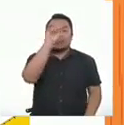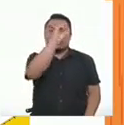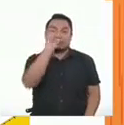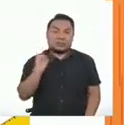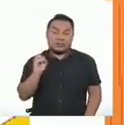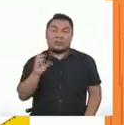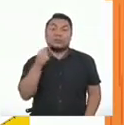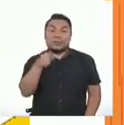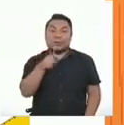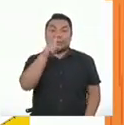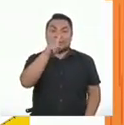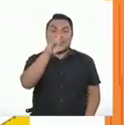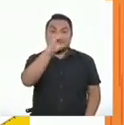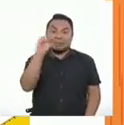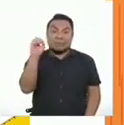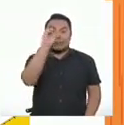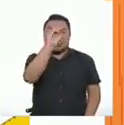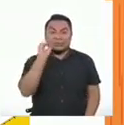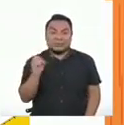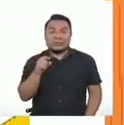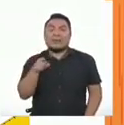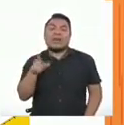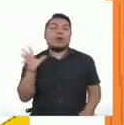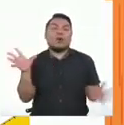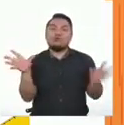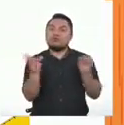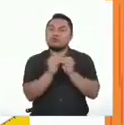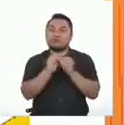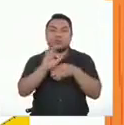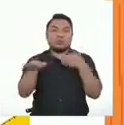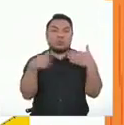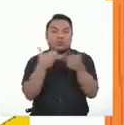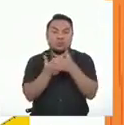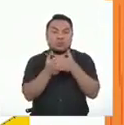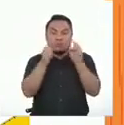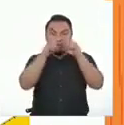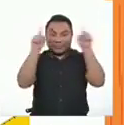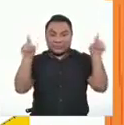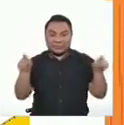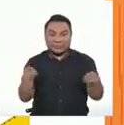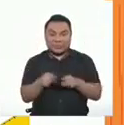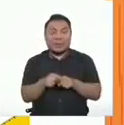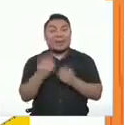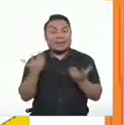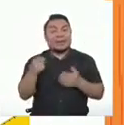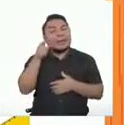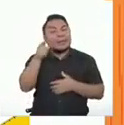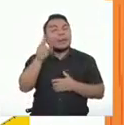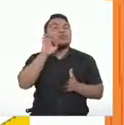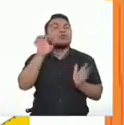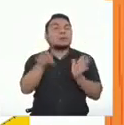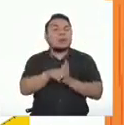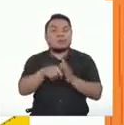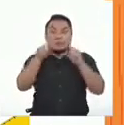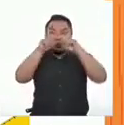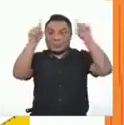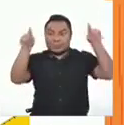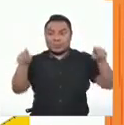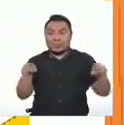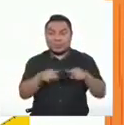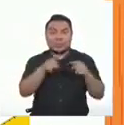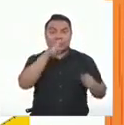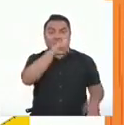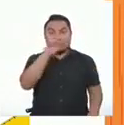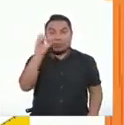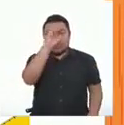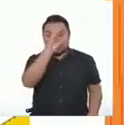el 100% es el todo. Ahora, si todo el cuadrado representa el 100%,